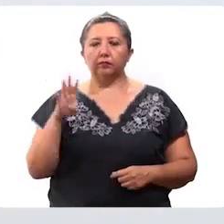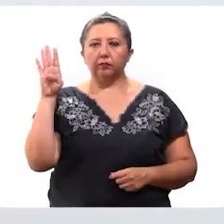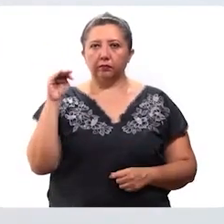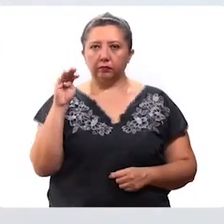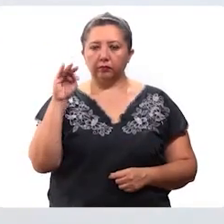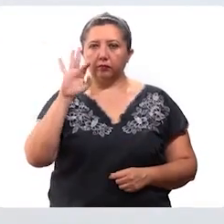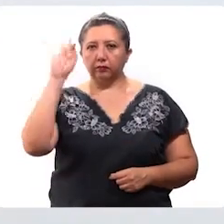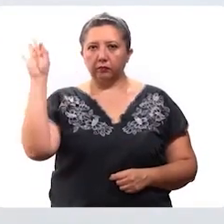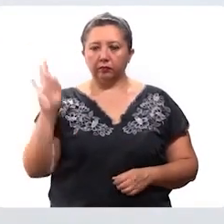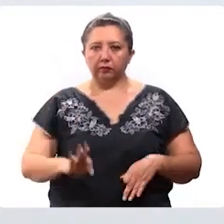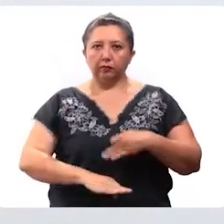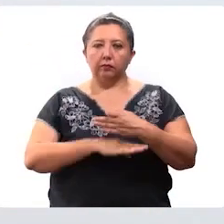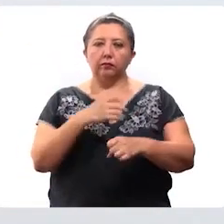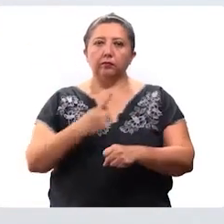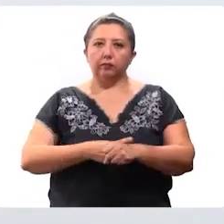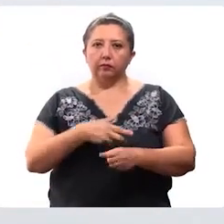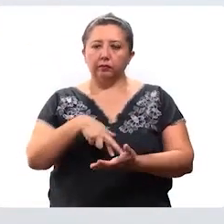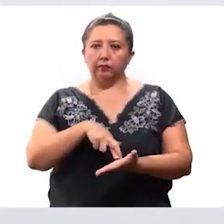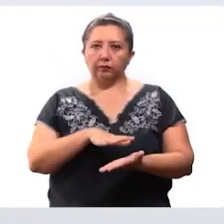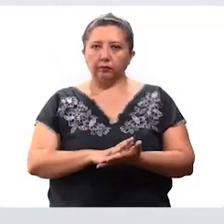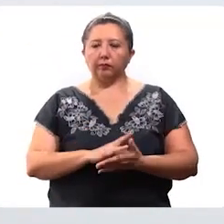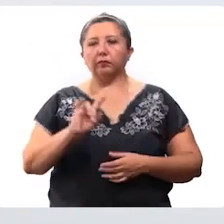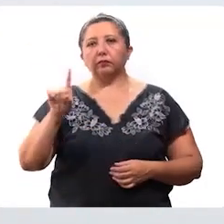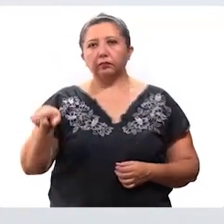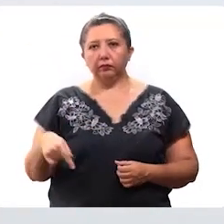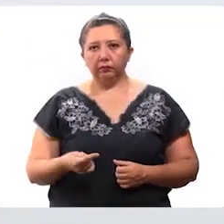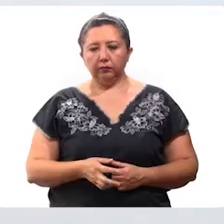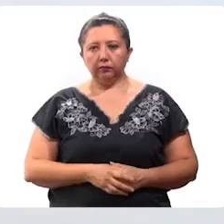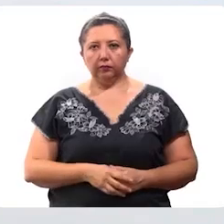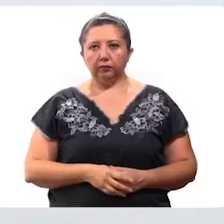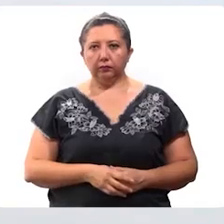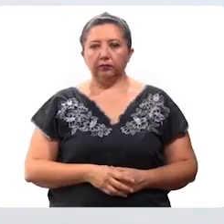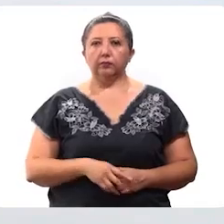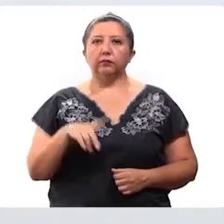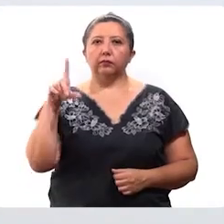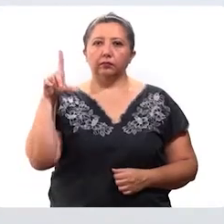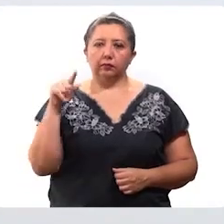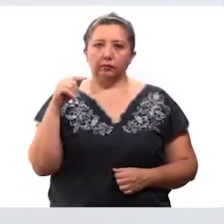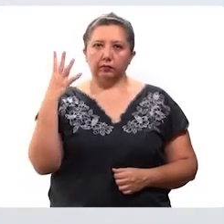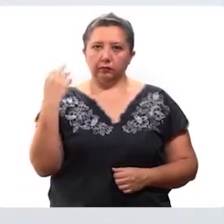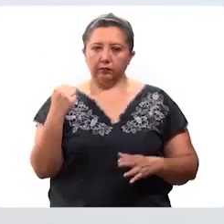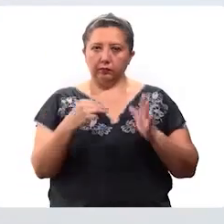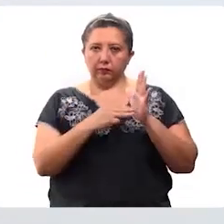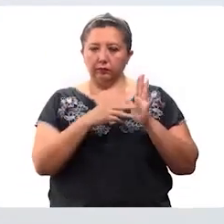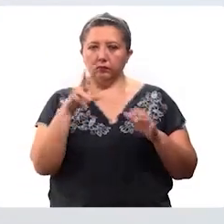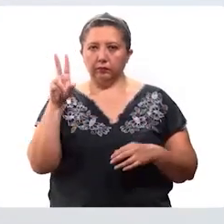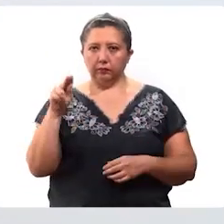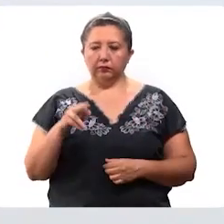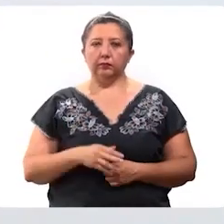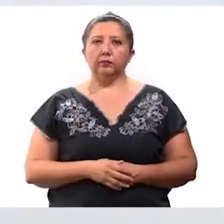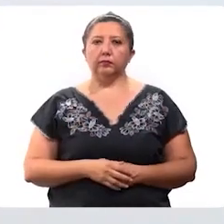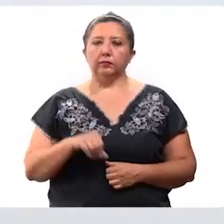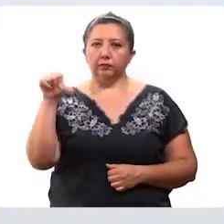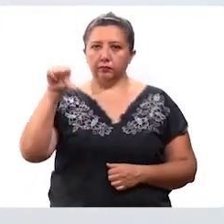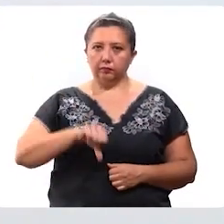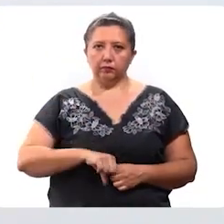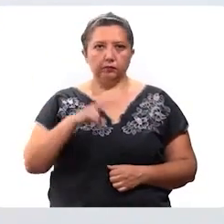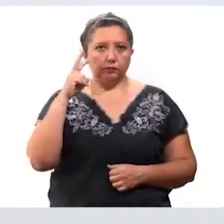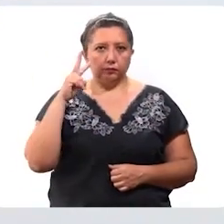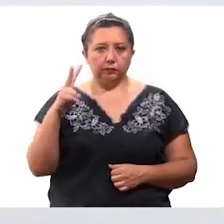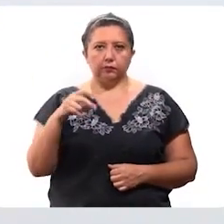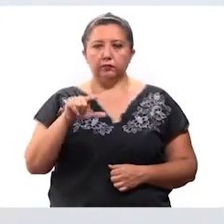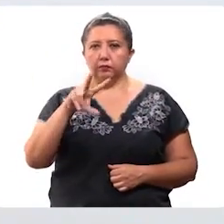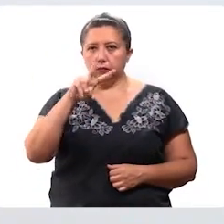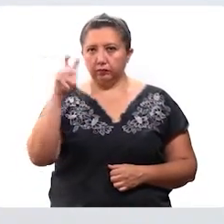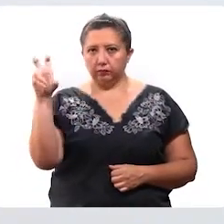el 90% del total de contagios registrados, que es de 79.080. Hoy se